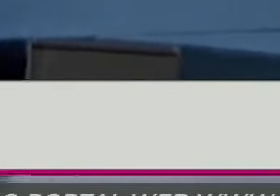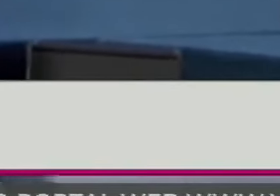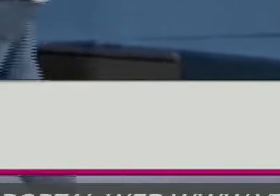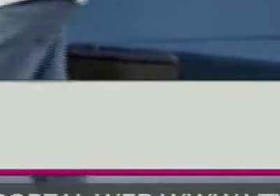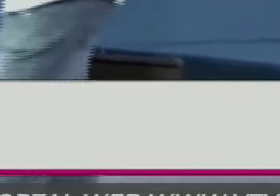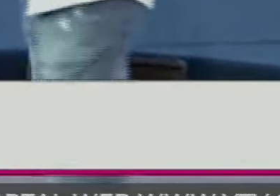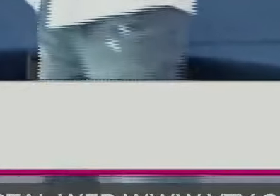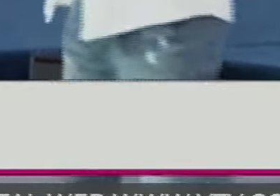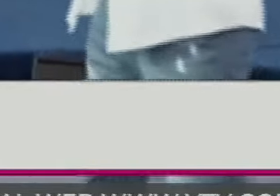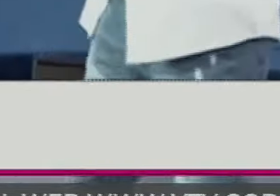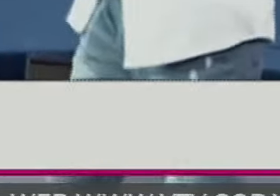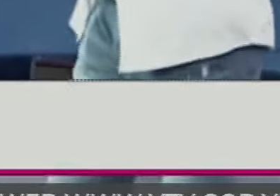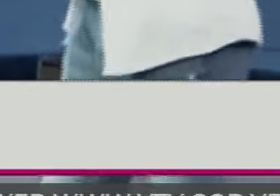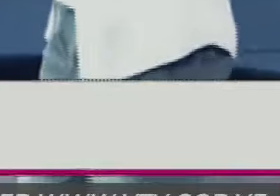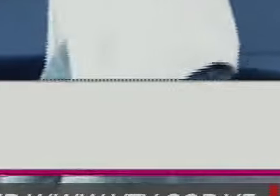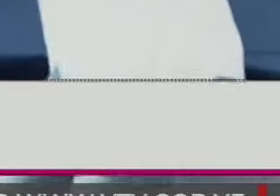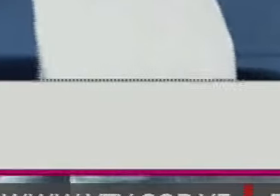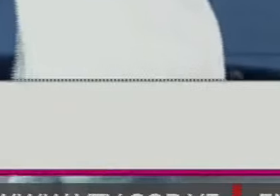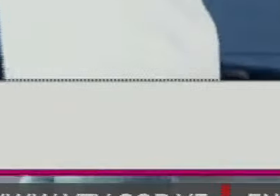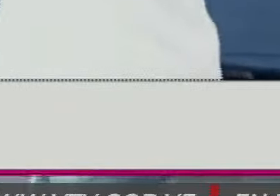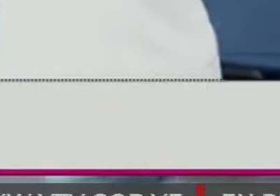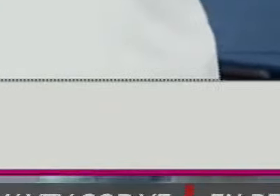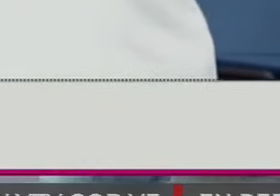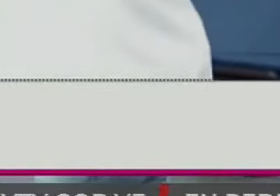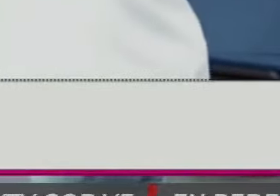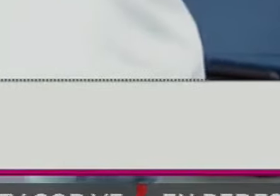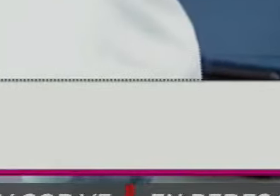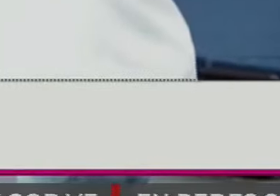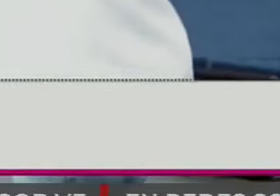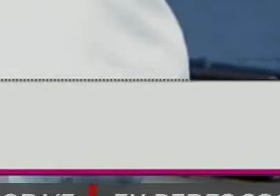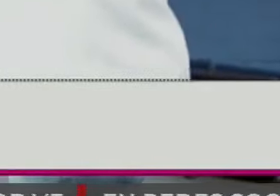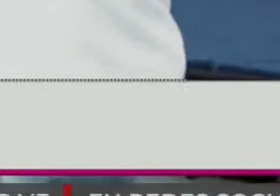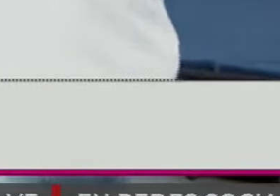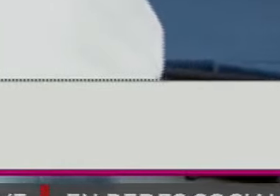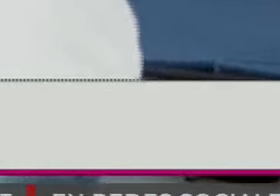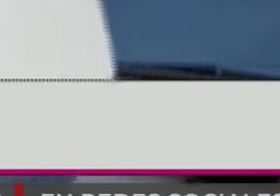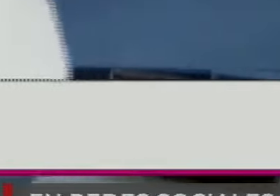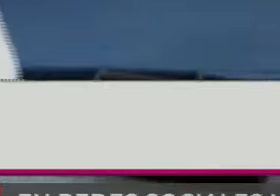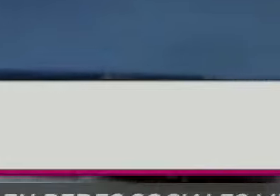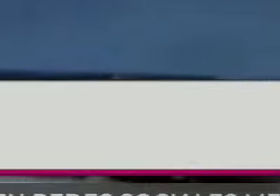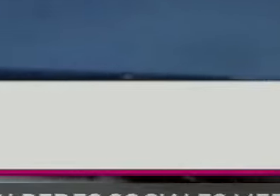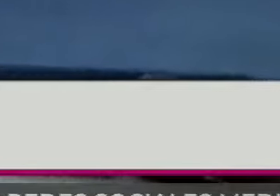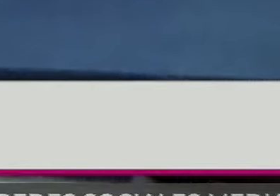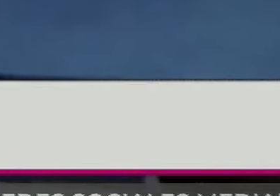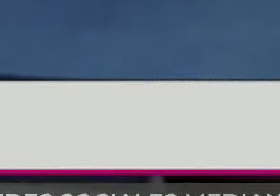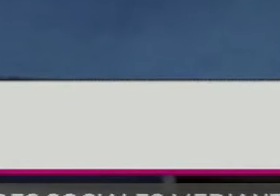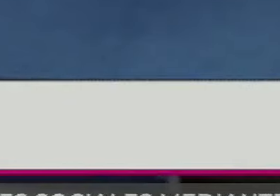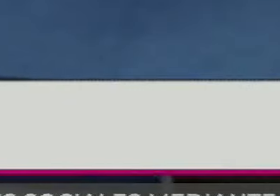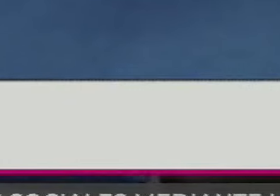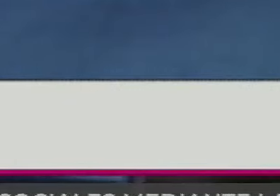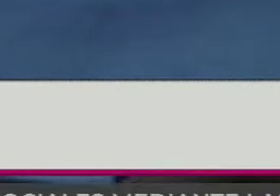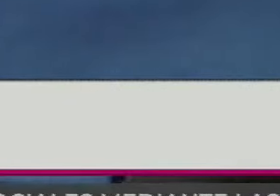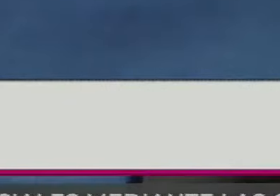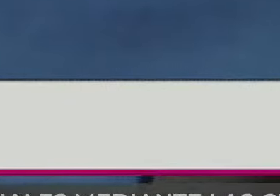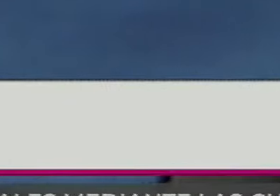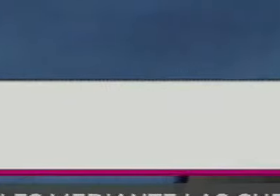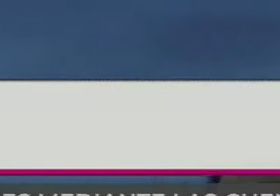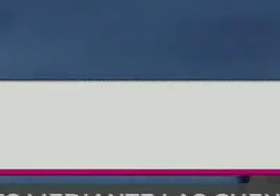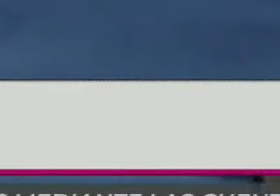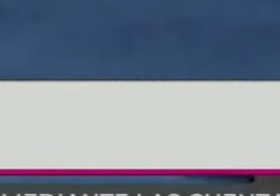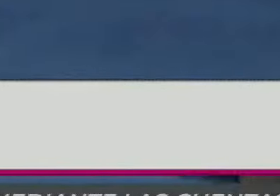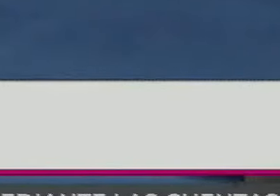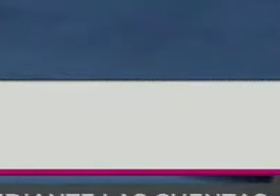Coche. ¡Ah, las diversiones! ¡Esas son buenas! ¿Para que tú veas? Para que Maduro baile con Cilia Flores, muchacho. Eso bueno, que le gustan bailar bastante. ¿Le podemos hacer la invitación para el festival?